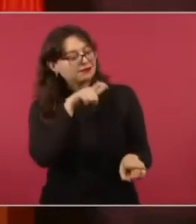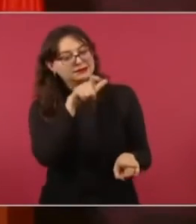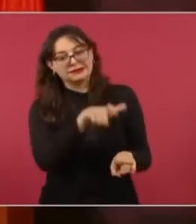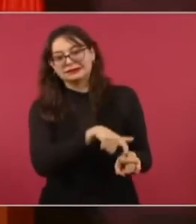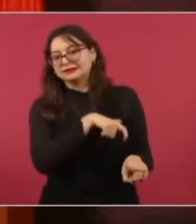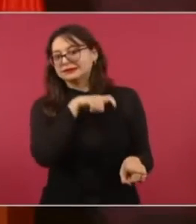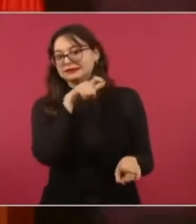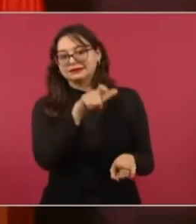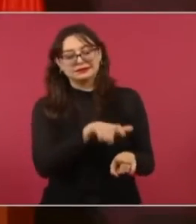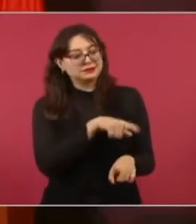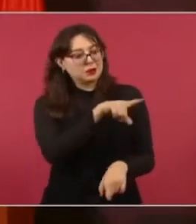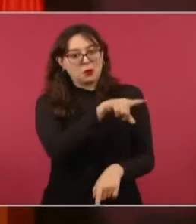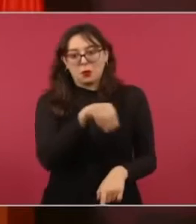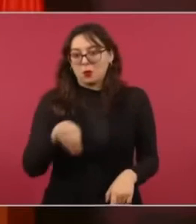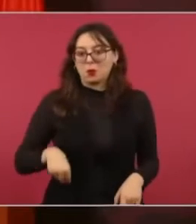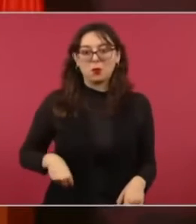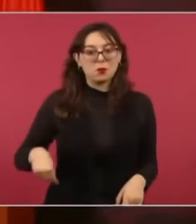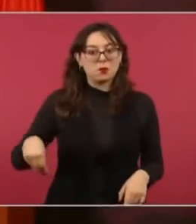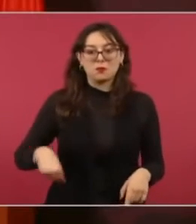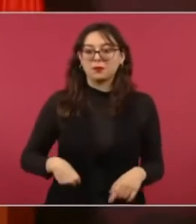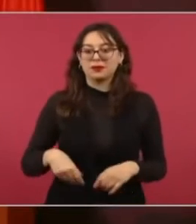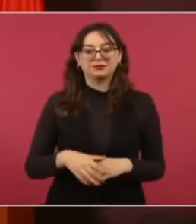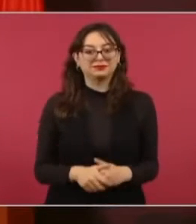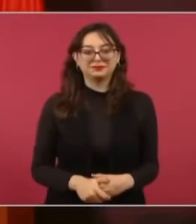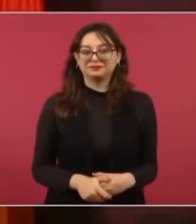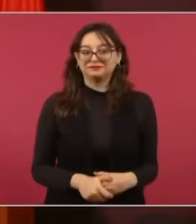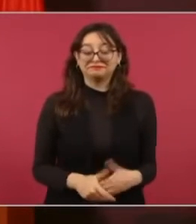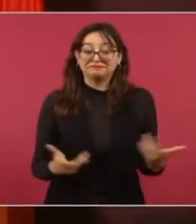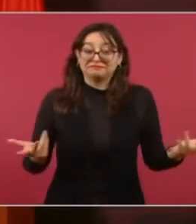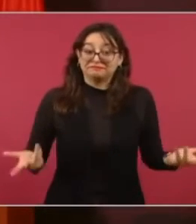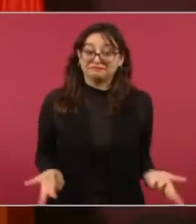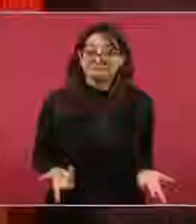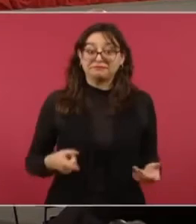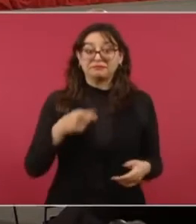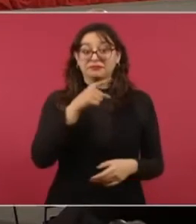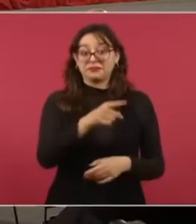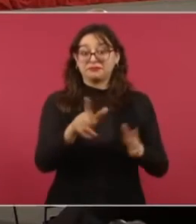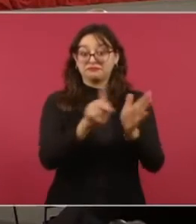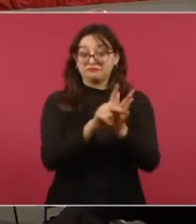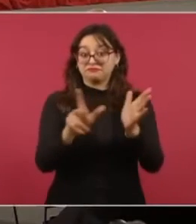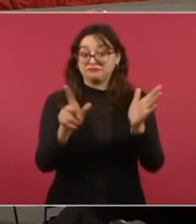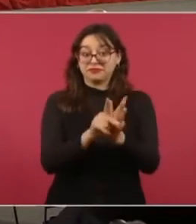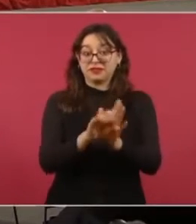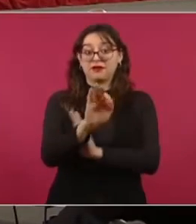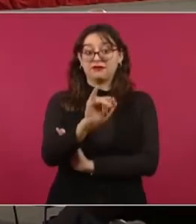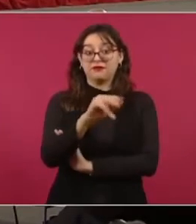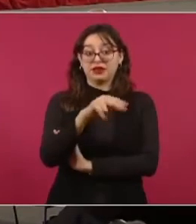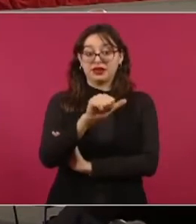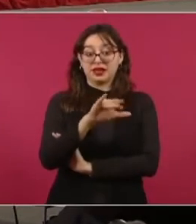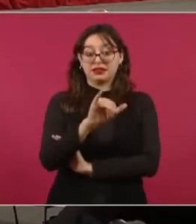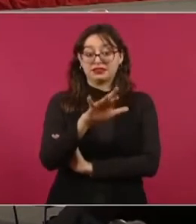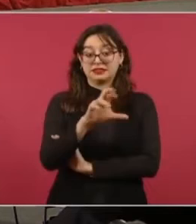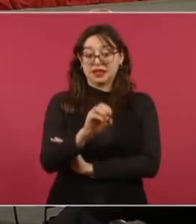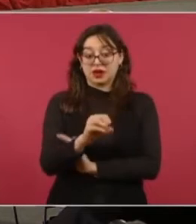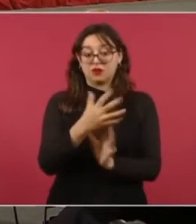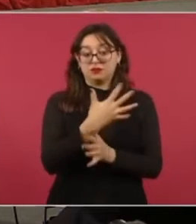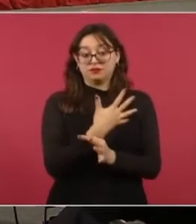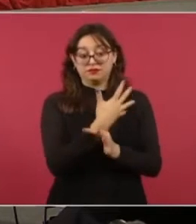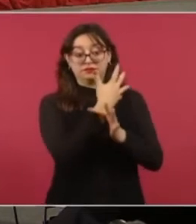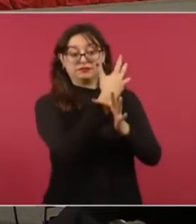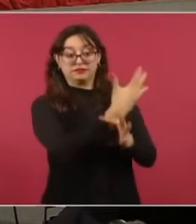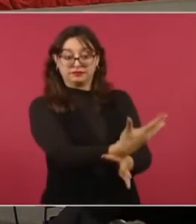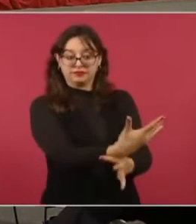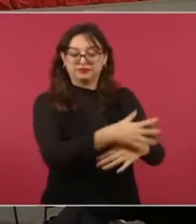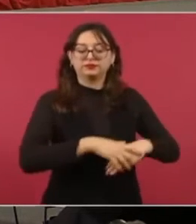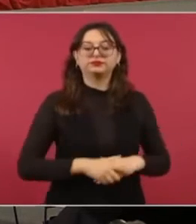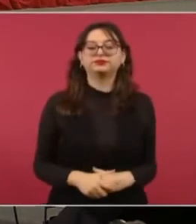Las primeras líneas de su columna en el periódico El Financiero dicen, escuche bien: mucho tiempo y dinero le